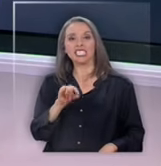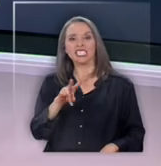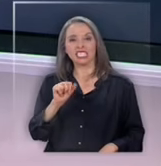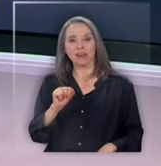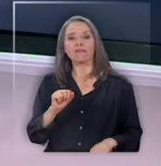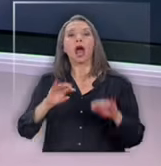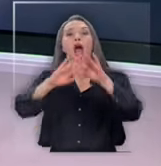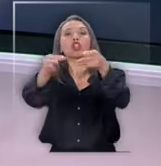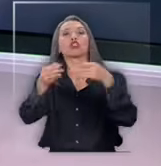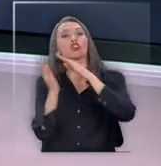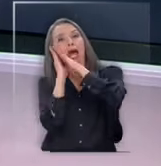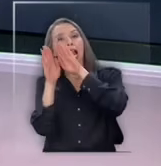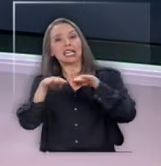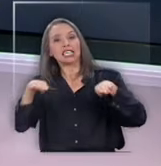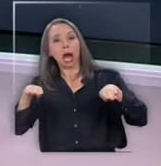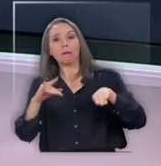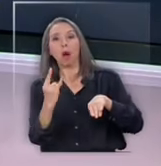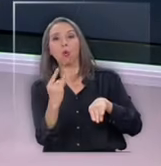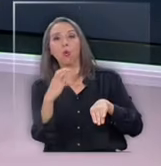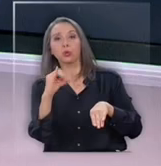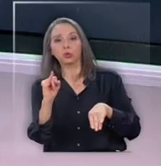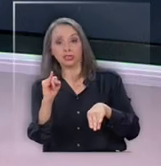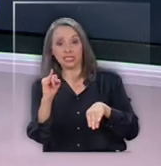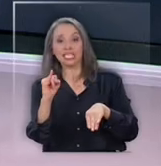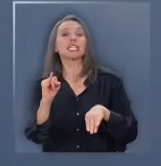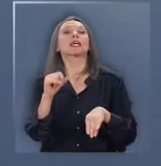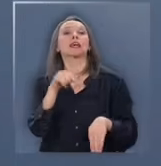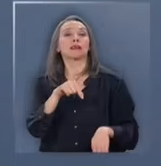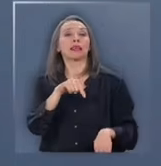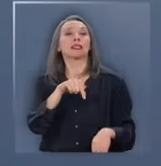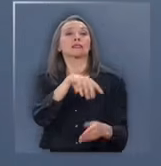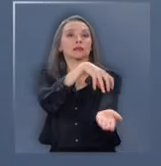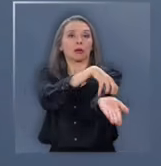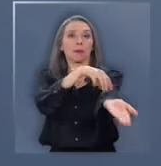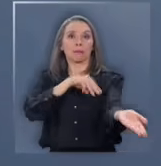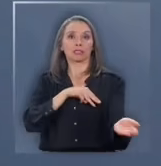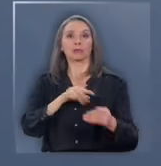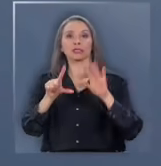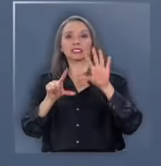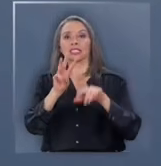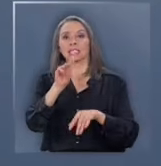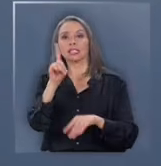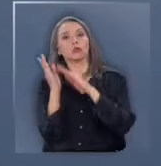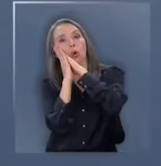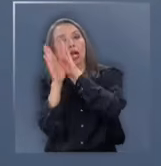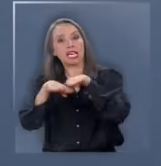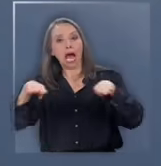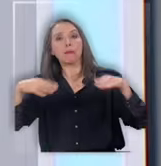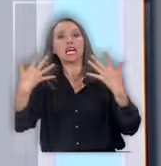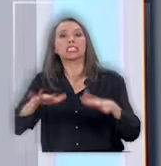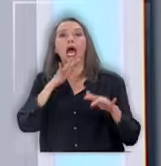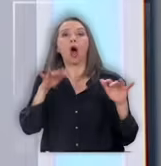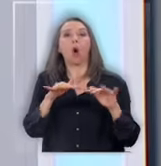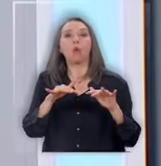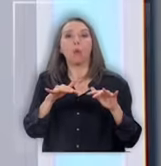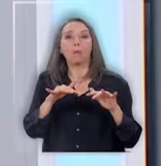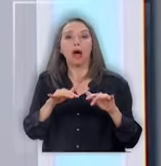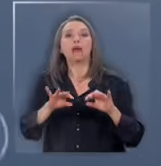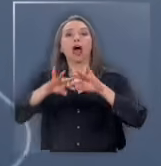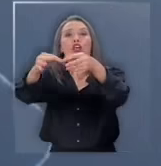las camas críticas de la región metropolitana y el dato es 731 camas ocupadas de